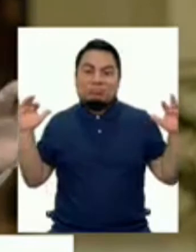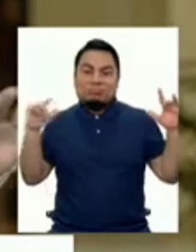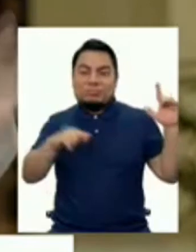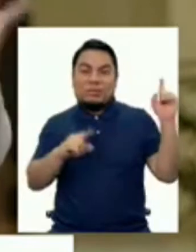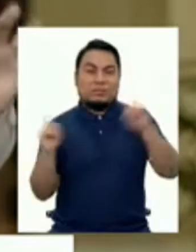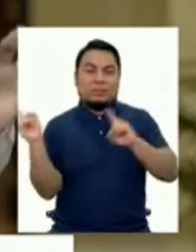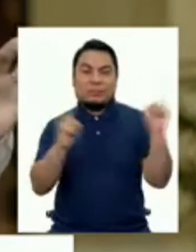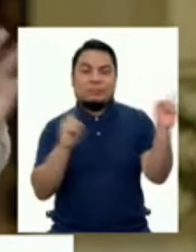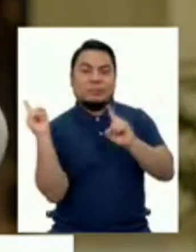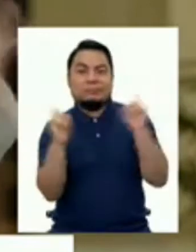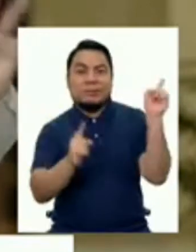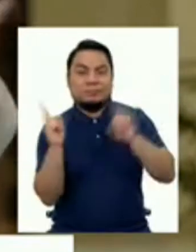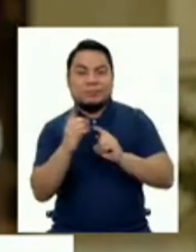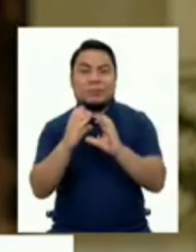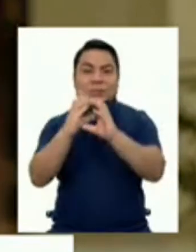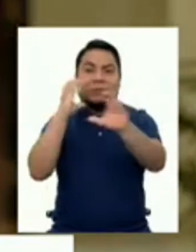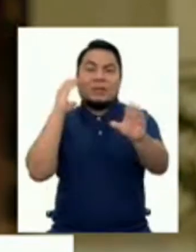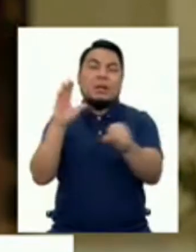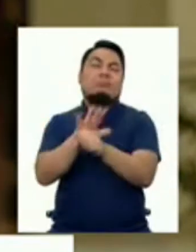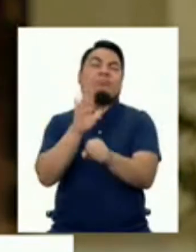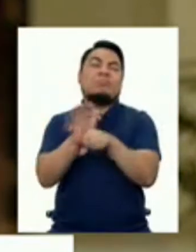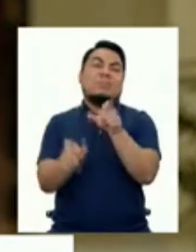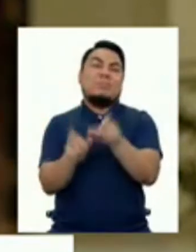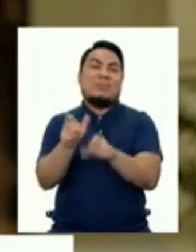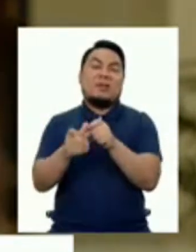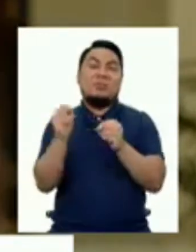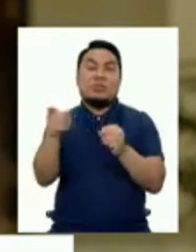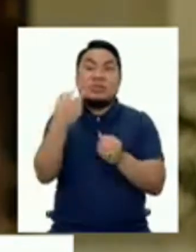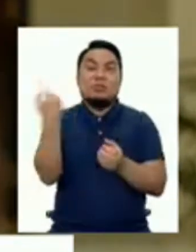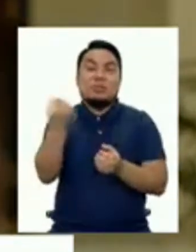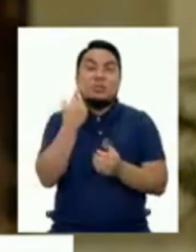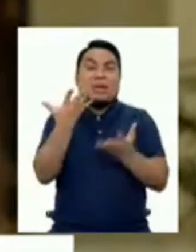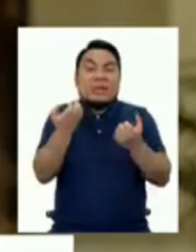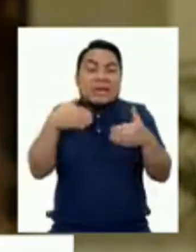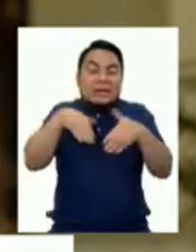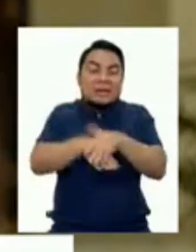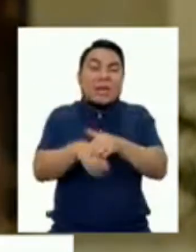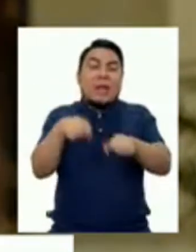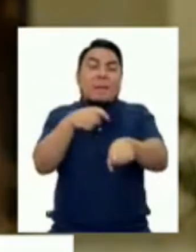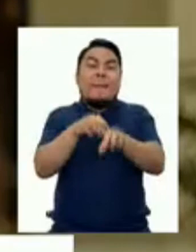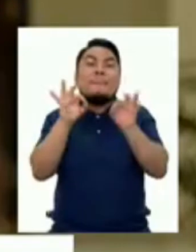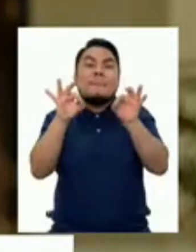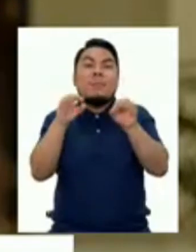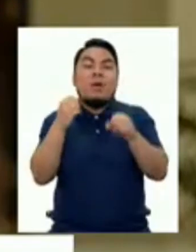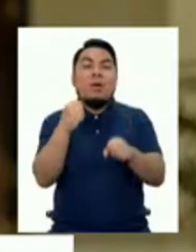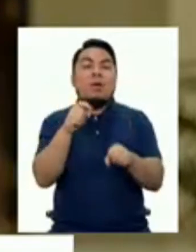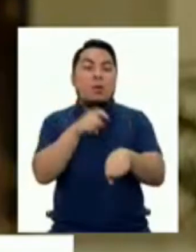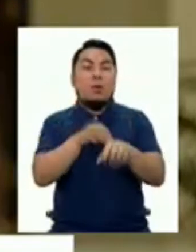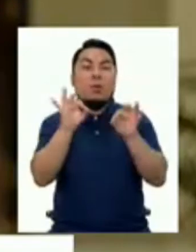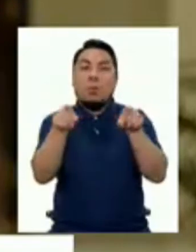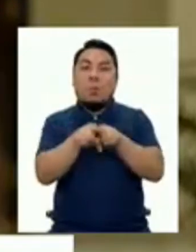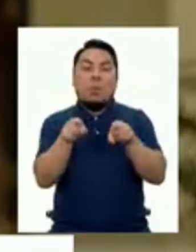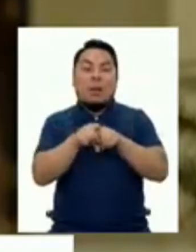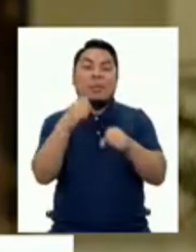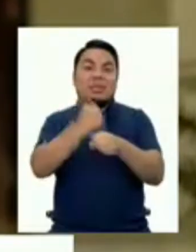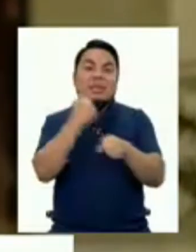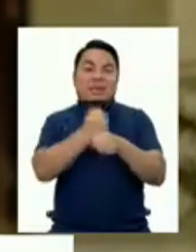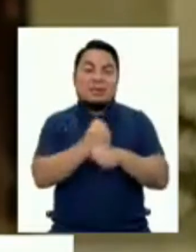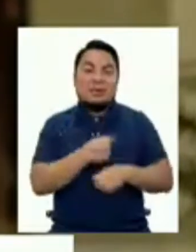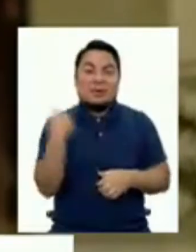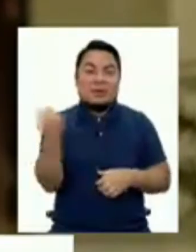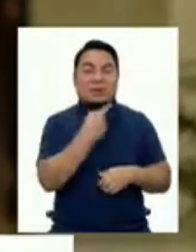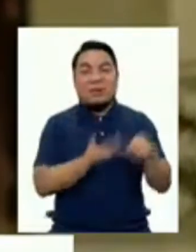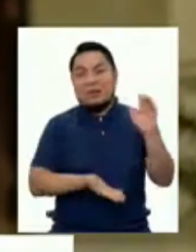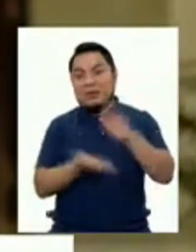los paraderos y los micros llenos de gente, porque todos ingresan a la misma hora a su trabajo y todos salen a la misma hora